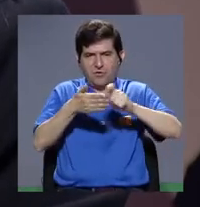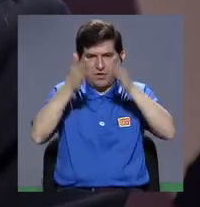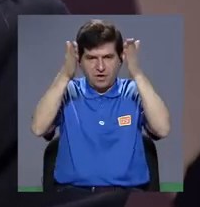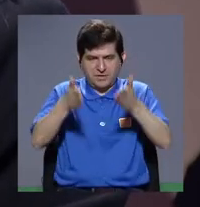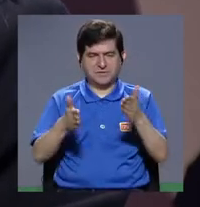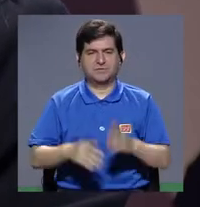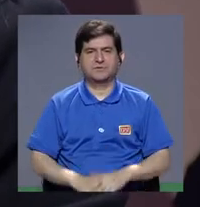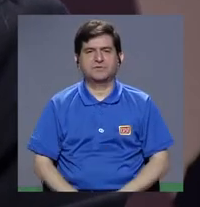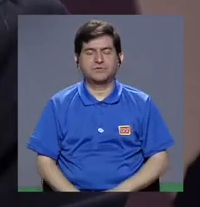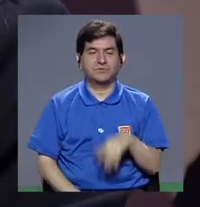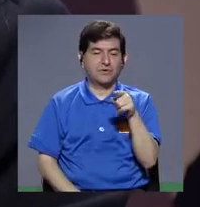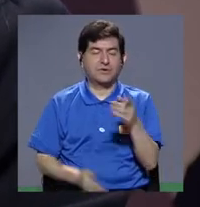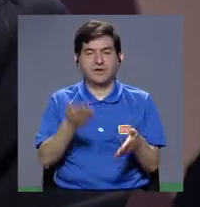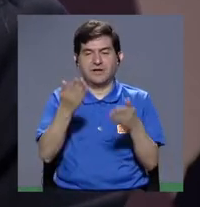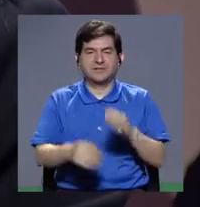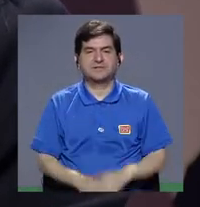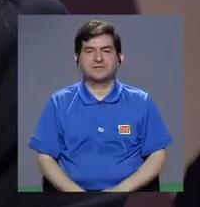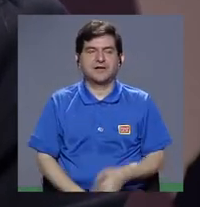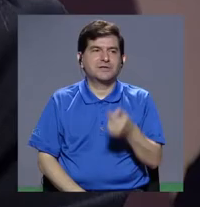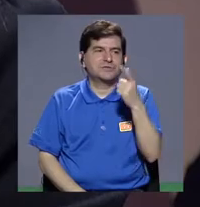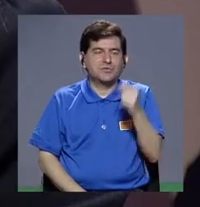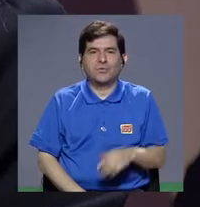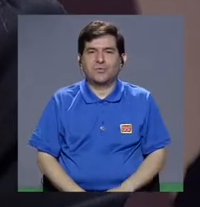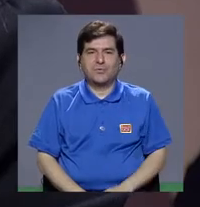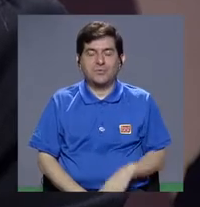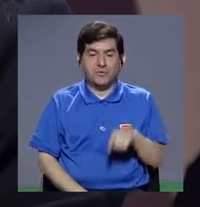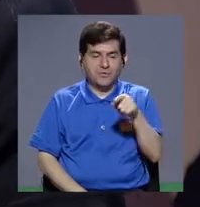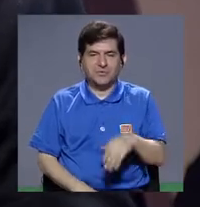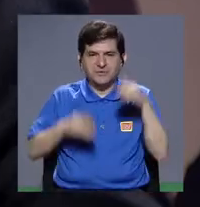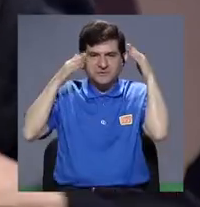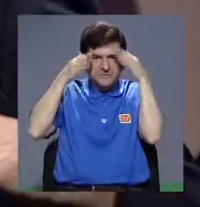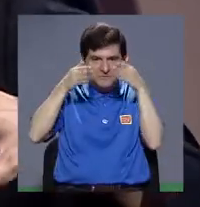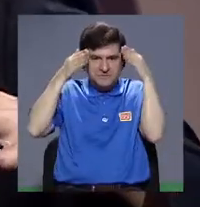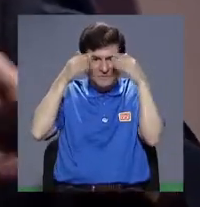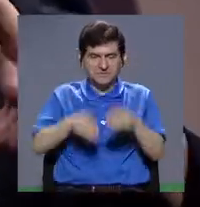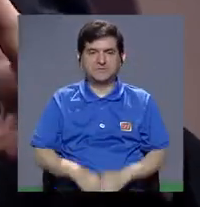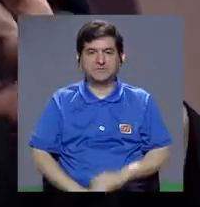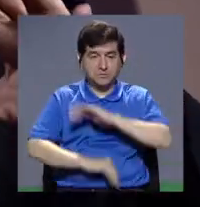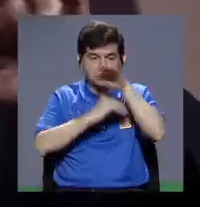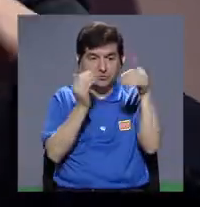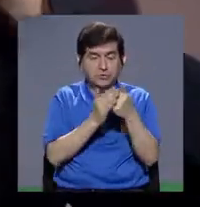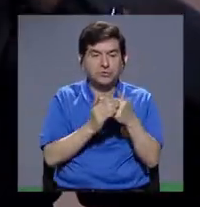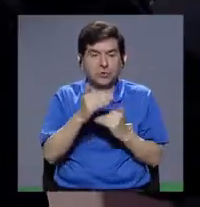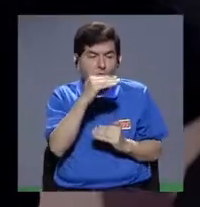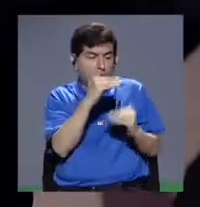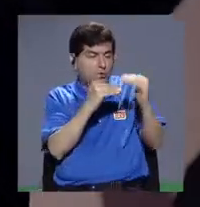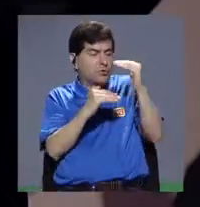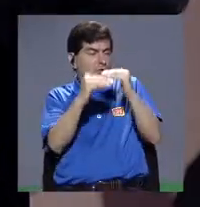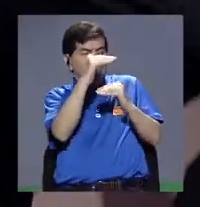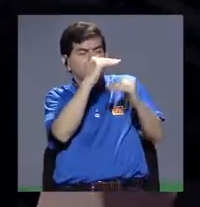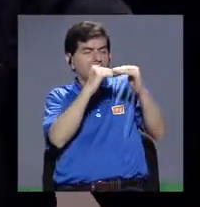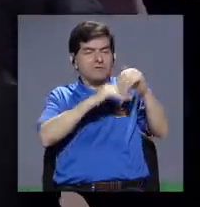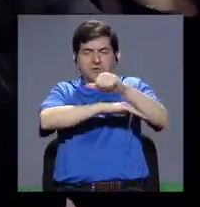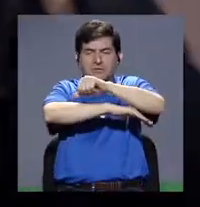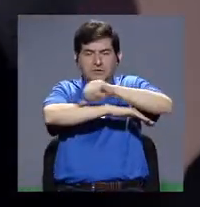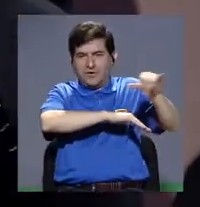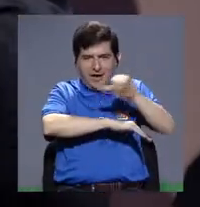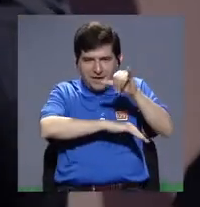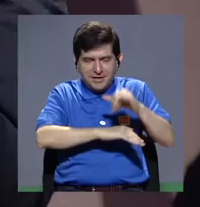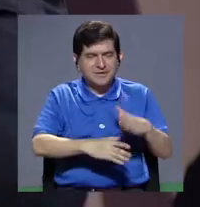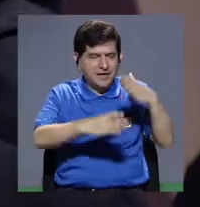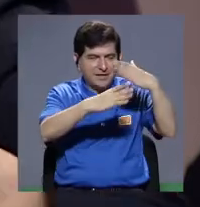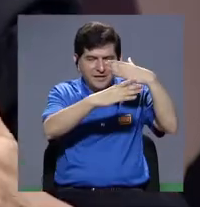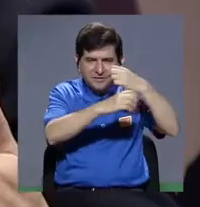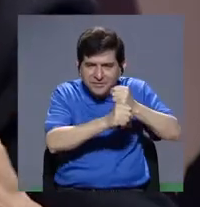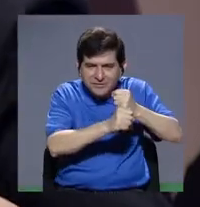escribe es bastante esquizoide porque montás todo un edificio toda una arquitectura para